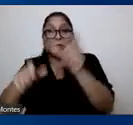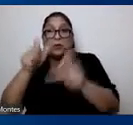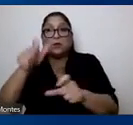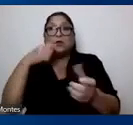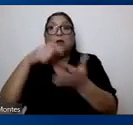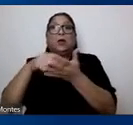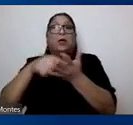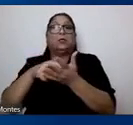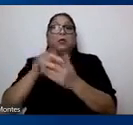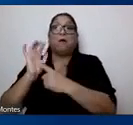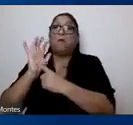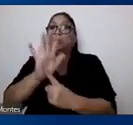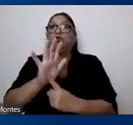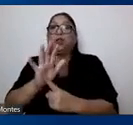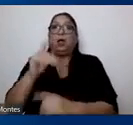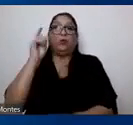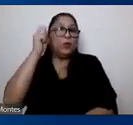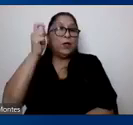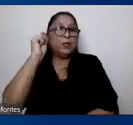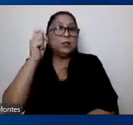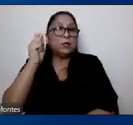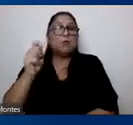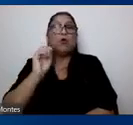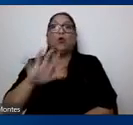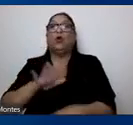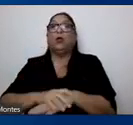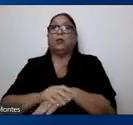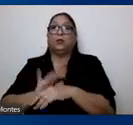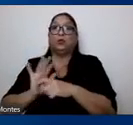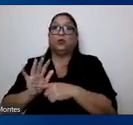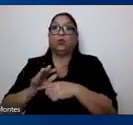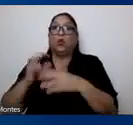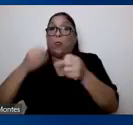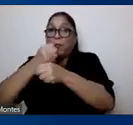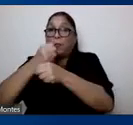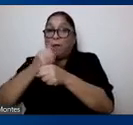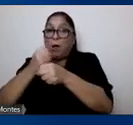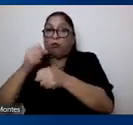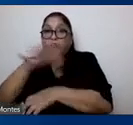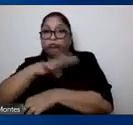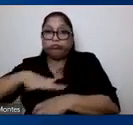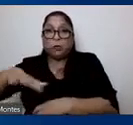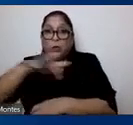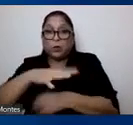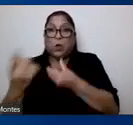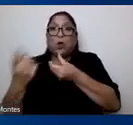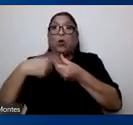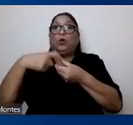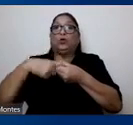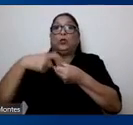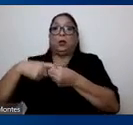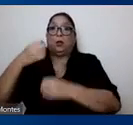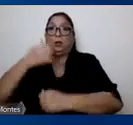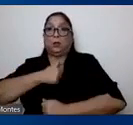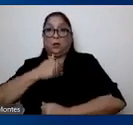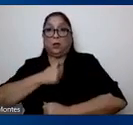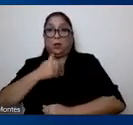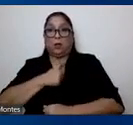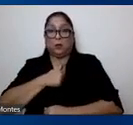testimoniando acerca de su desplazamiento por la zona con los miembros de las Fuerzas Armadas. Entonces,